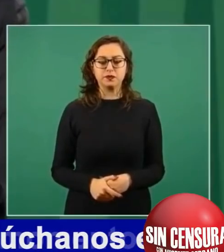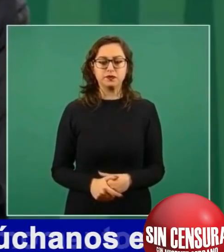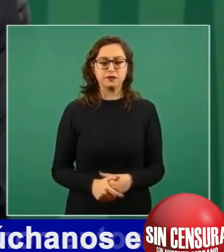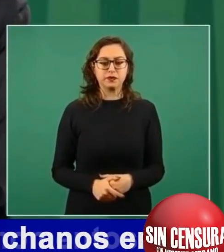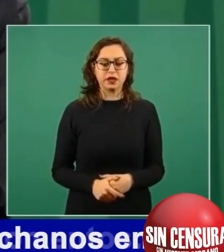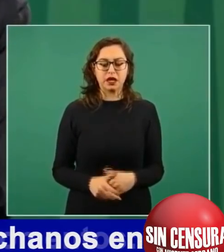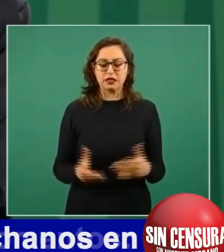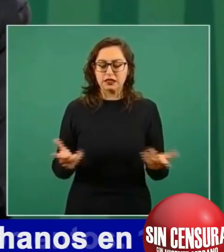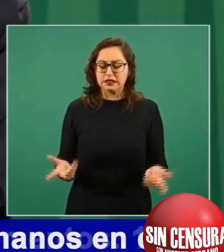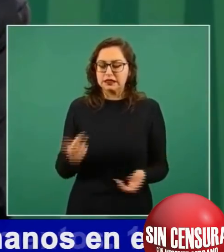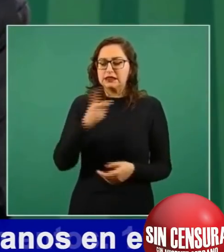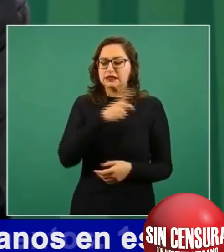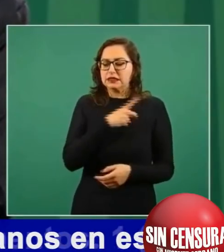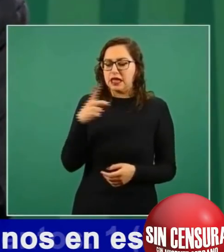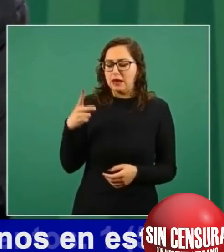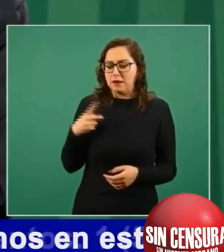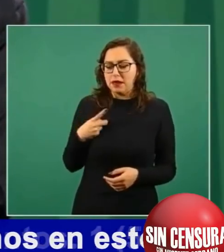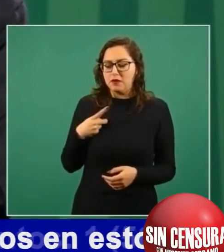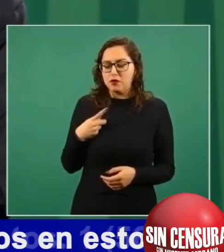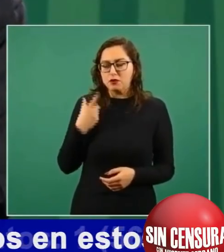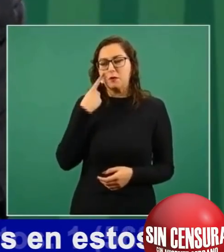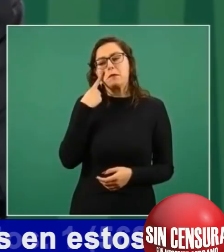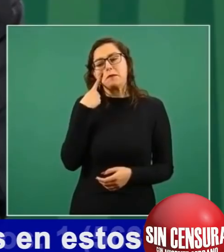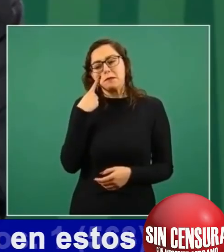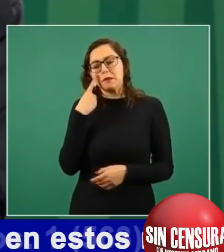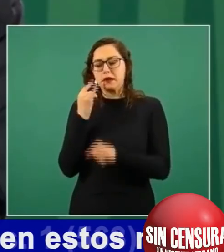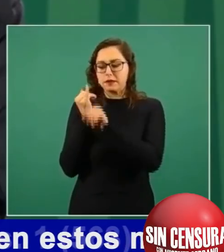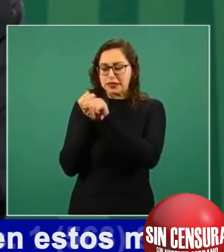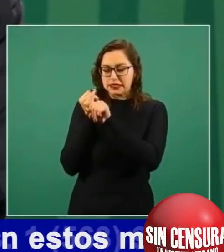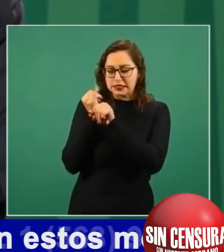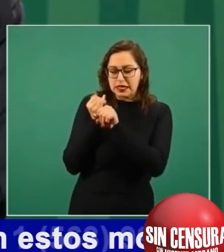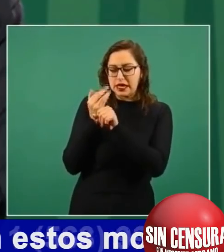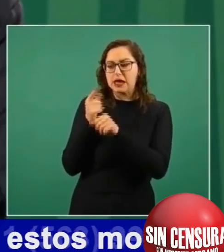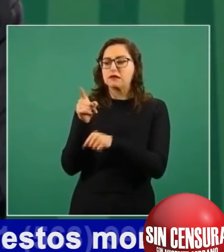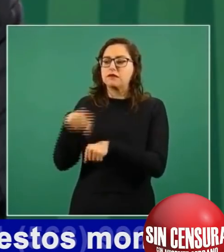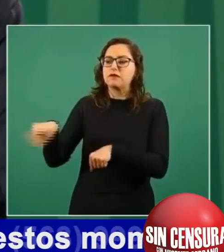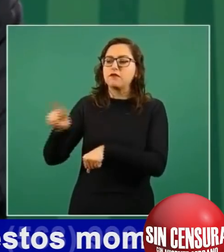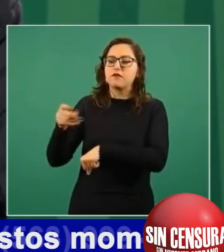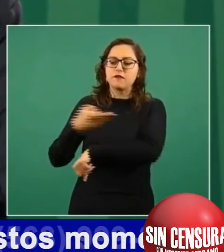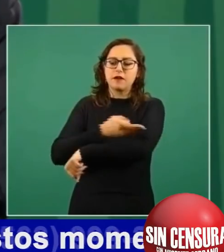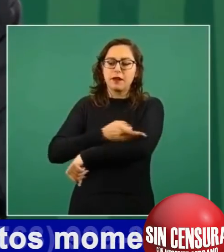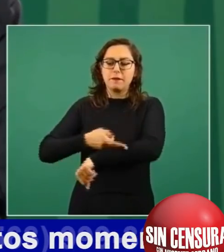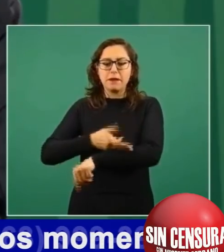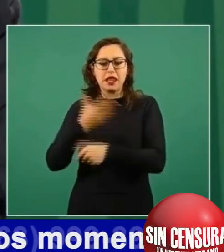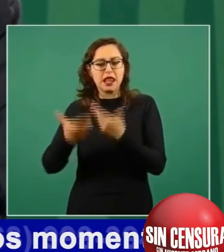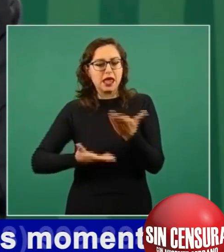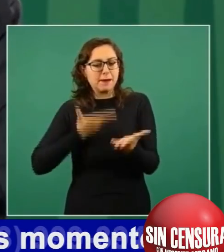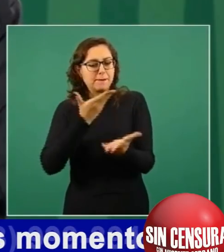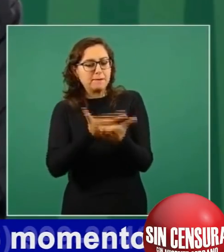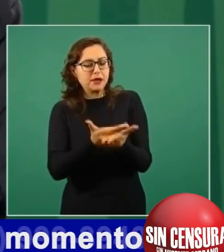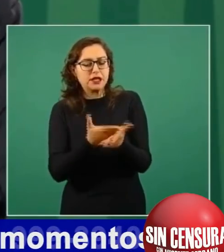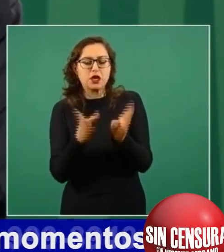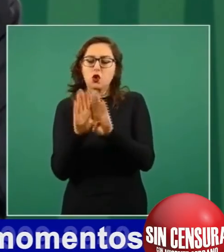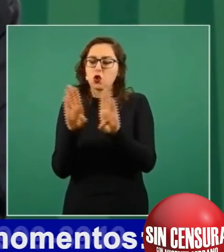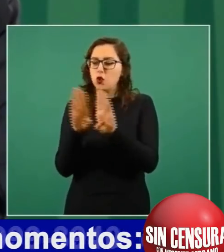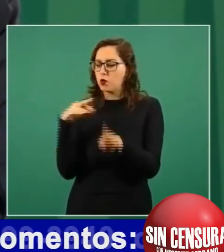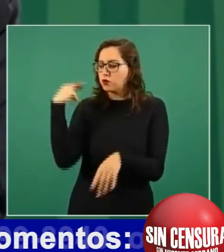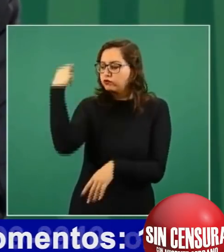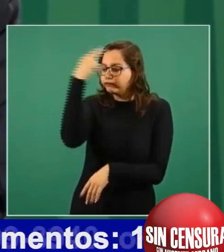la solicitud de los familiares, de las personas que se